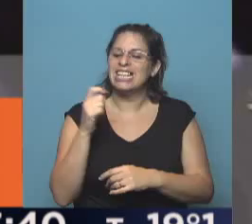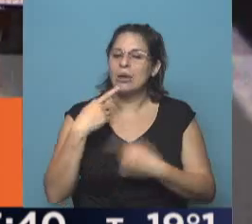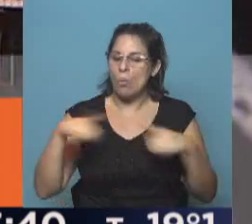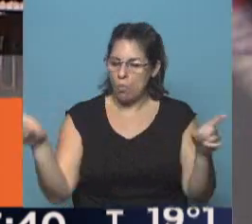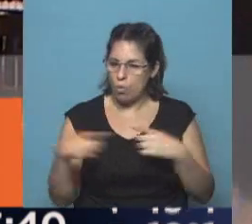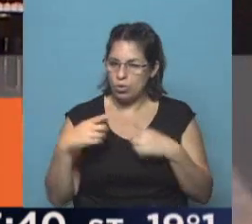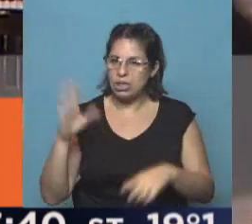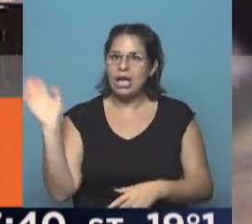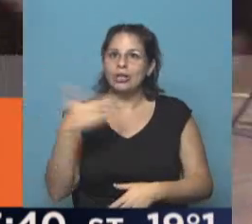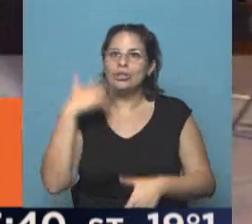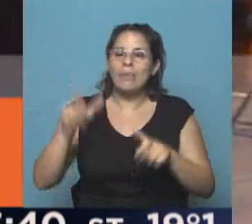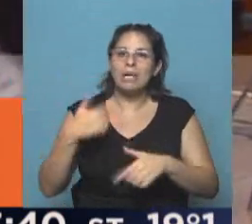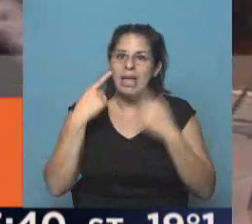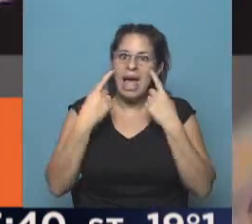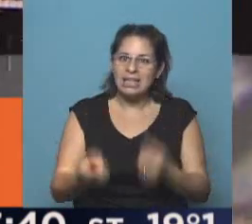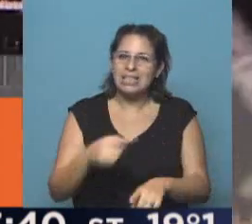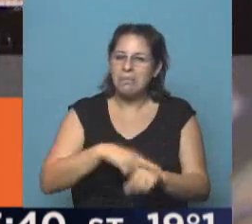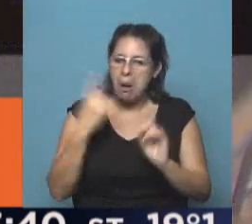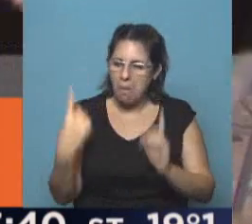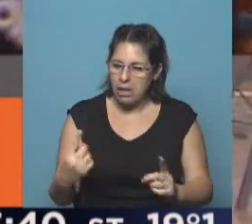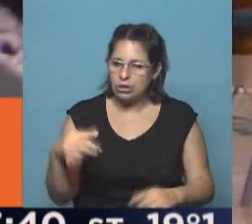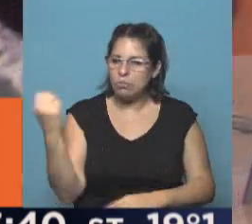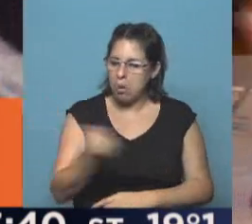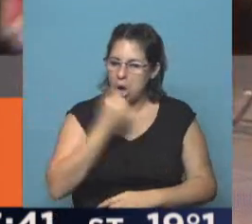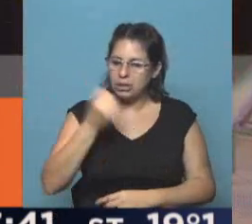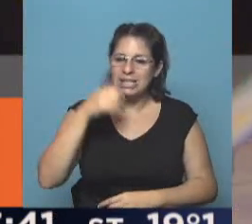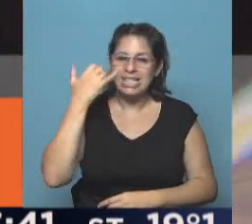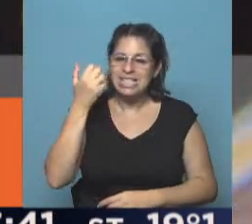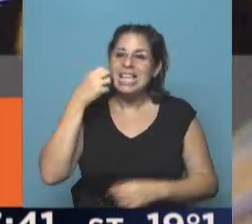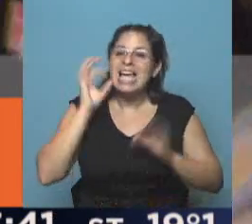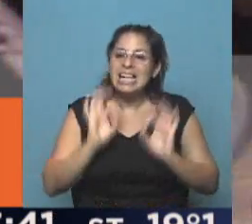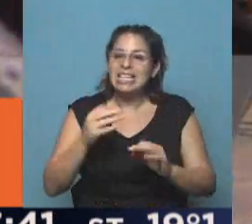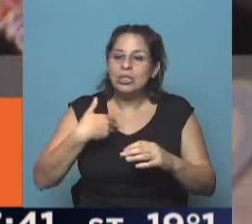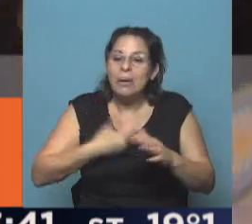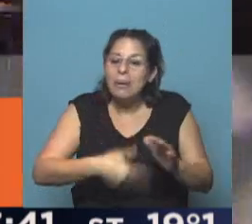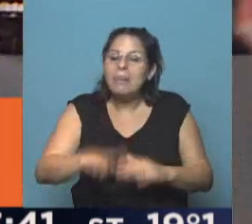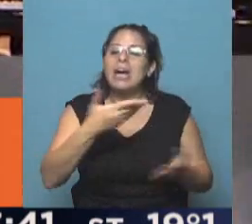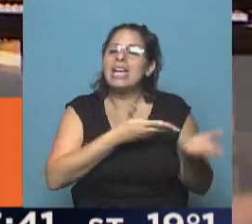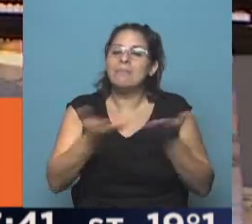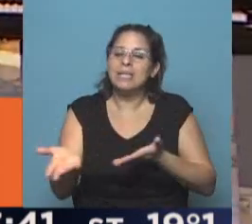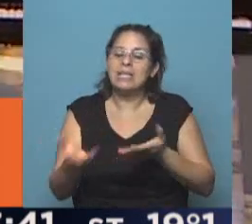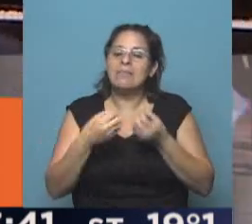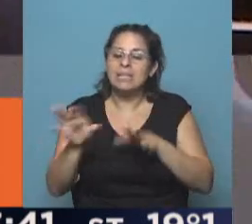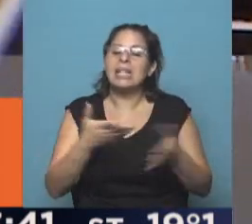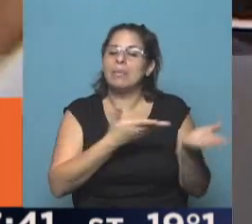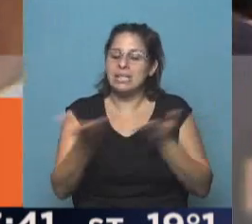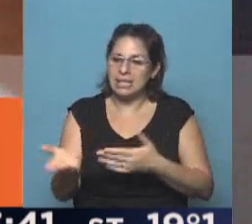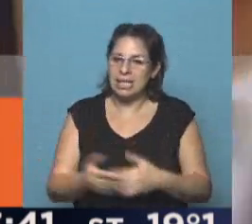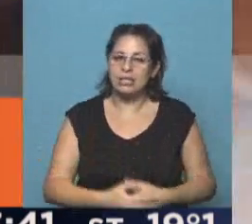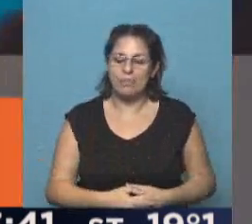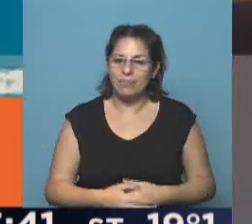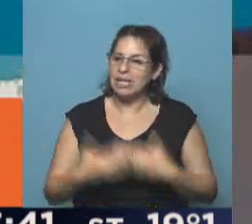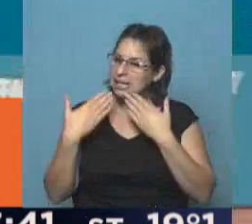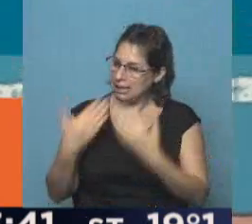sea, vamos a estar todos muy atentos a ese momento, un gran momento. Estamos listos ya que comienza la presentación y mirá, la dejamos a Gabriela Ricardes. Gracias,